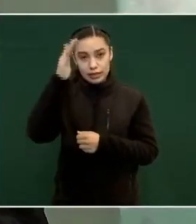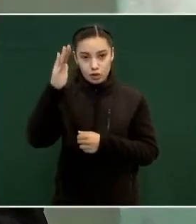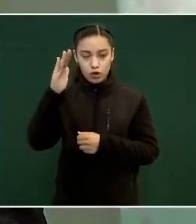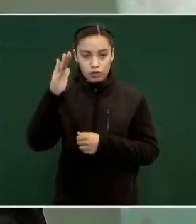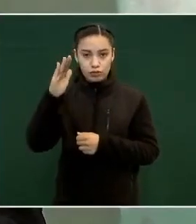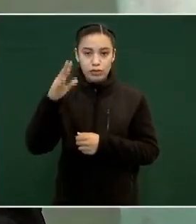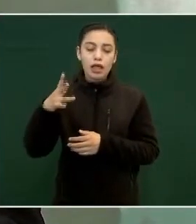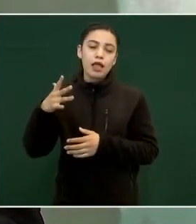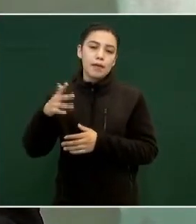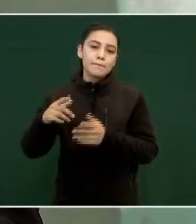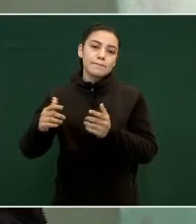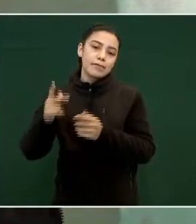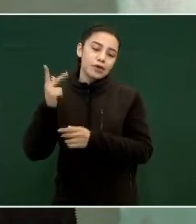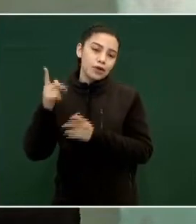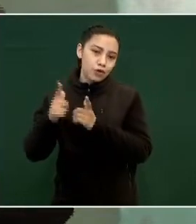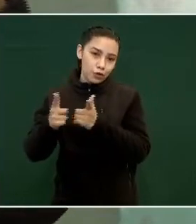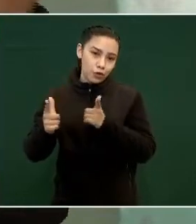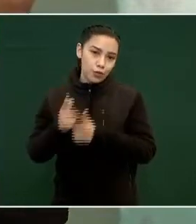panista,